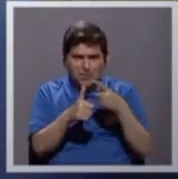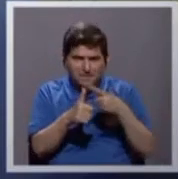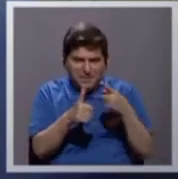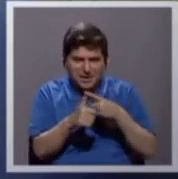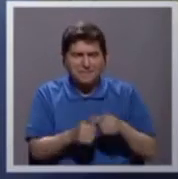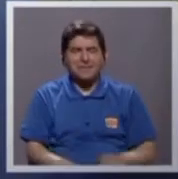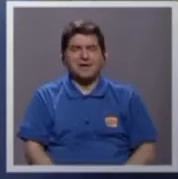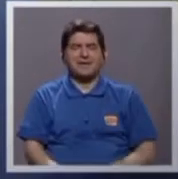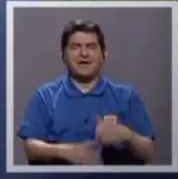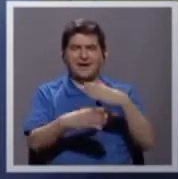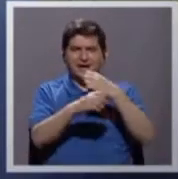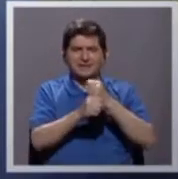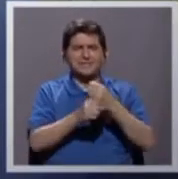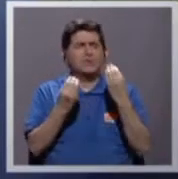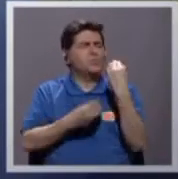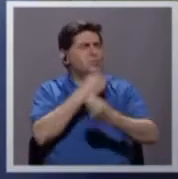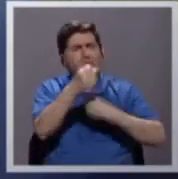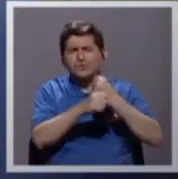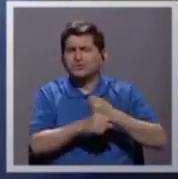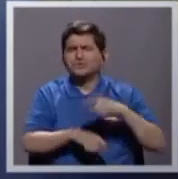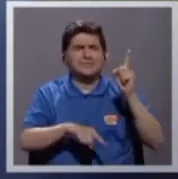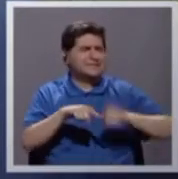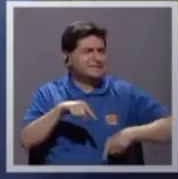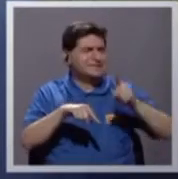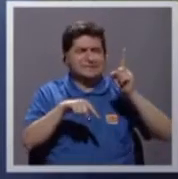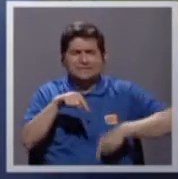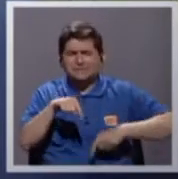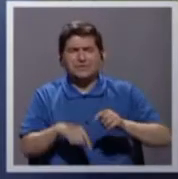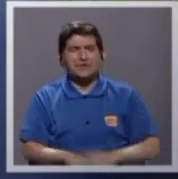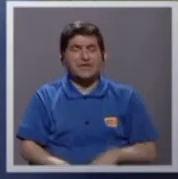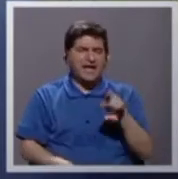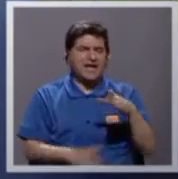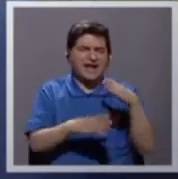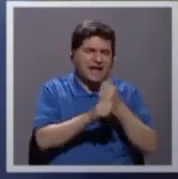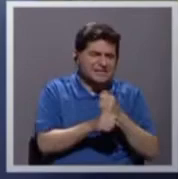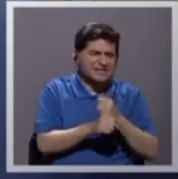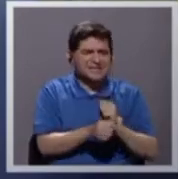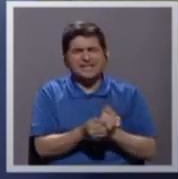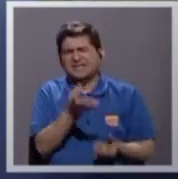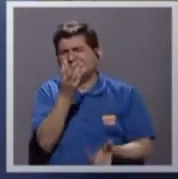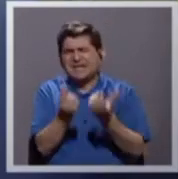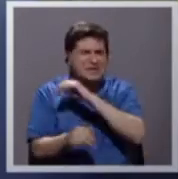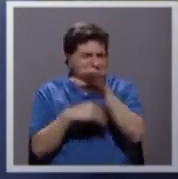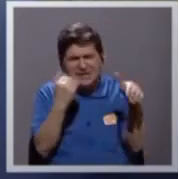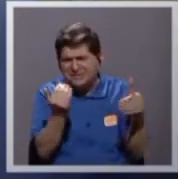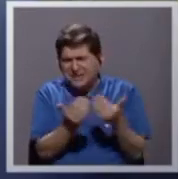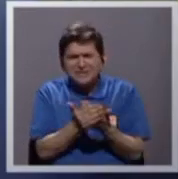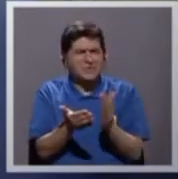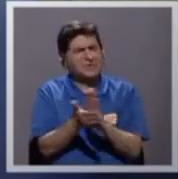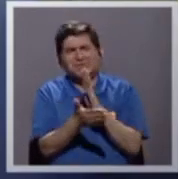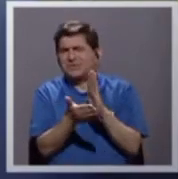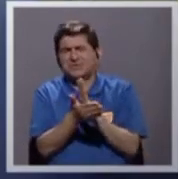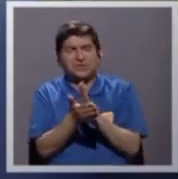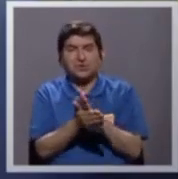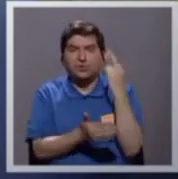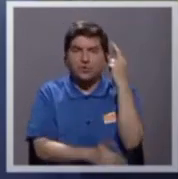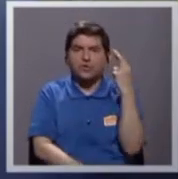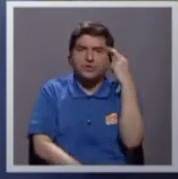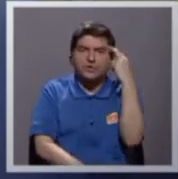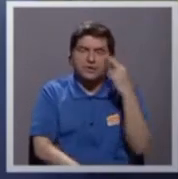sinfonía y no la hacía y no la hacía y no la hacía y la sacaba, la borraba, quemaba todas las partituras y era